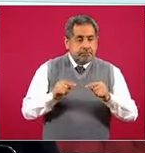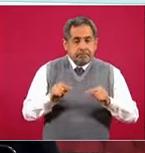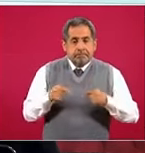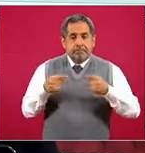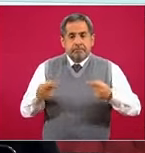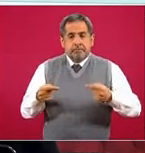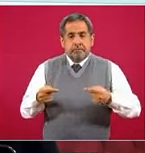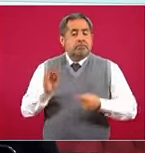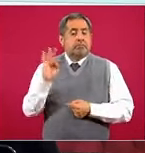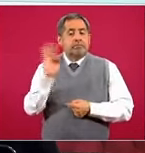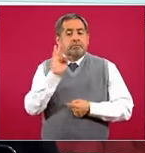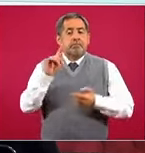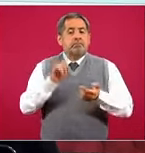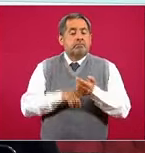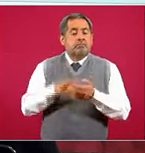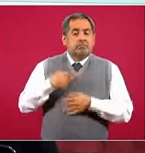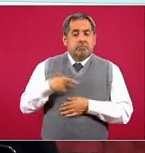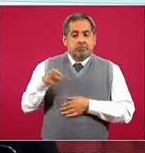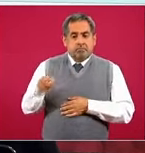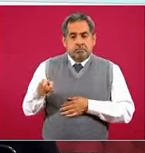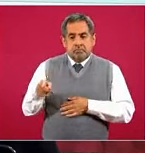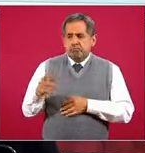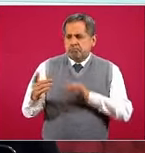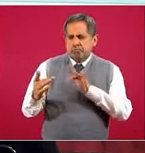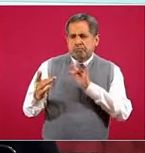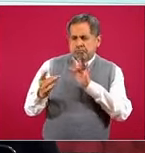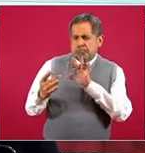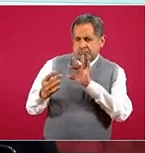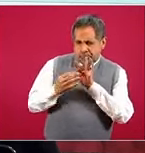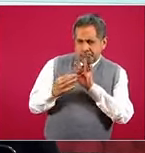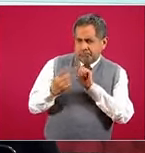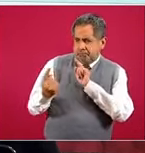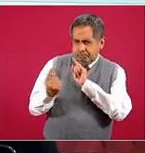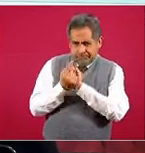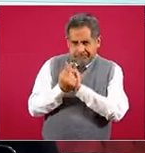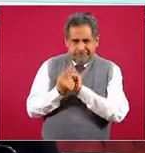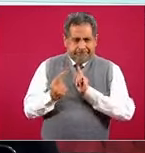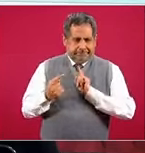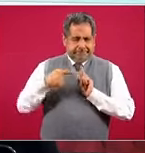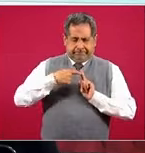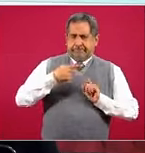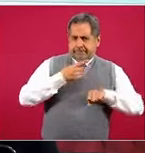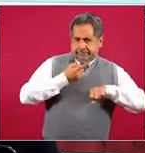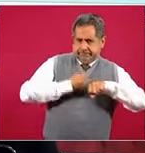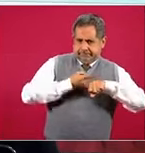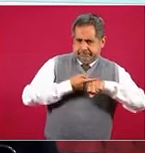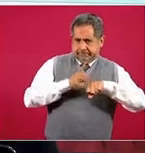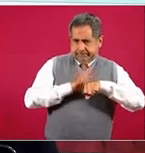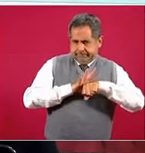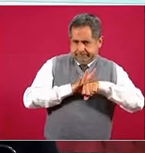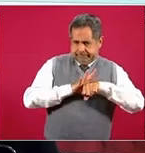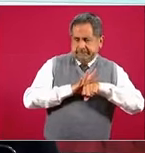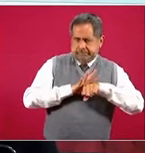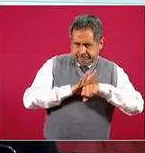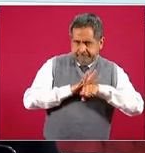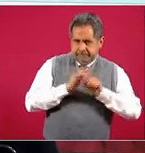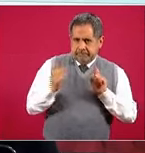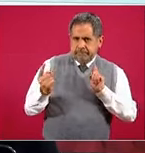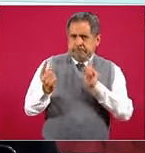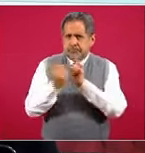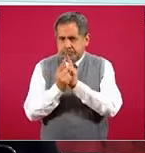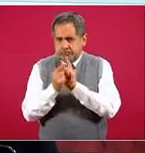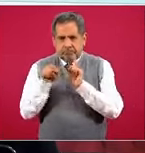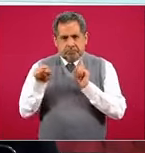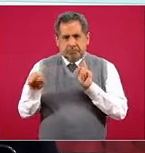si una persona que también tuvo contacto con esta persona enferma, este punto rojo,